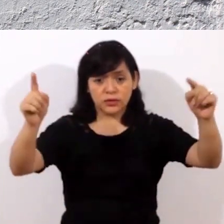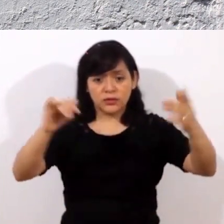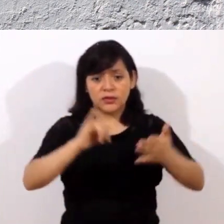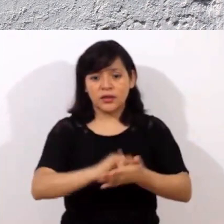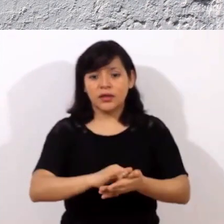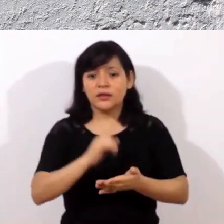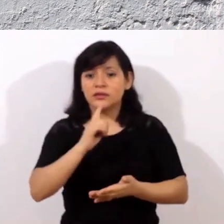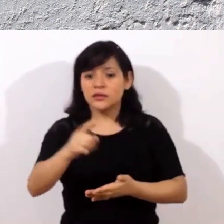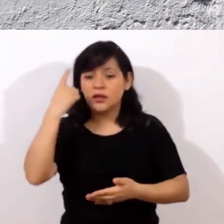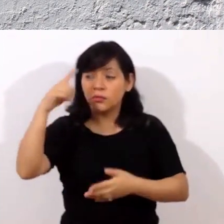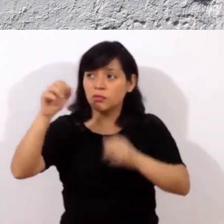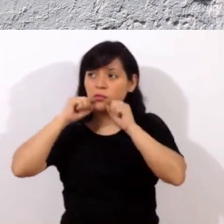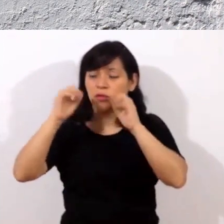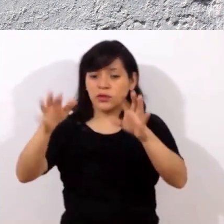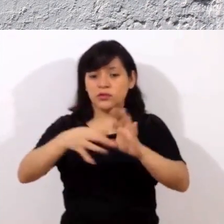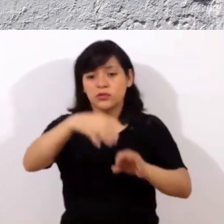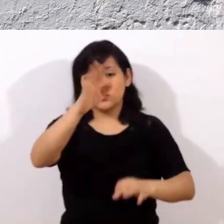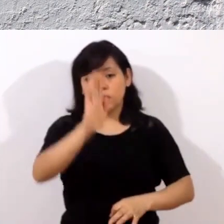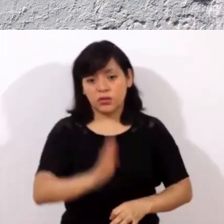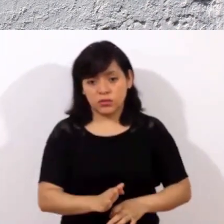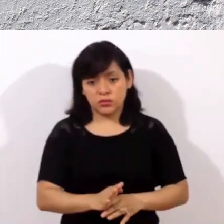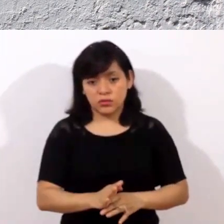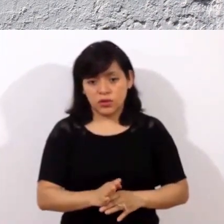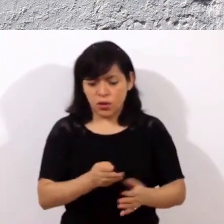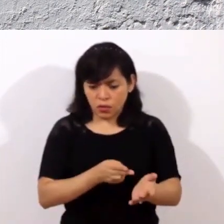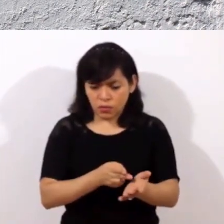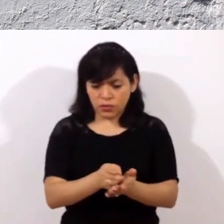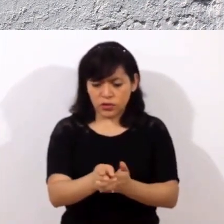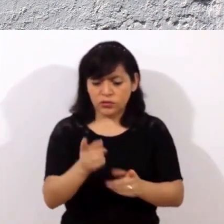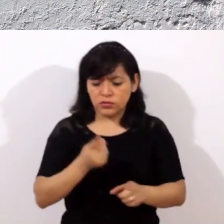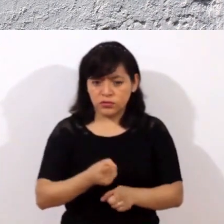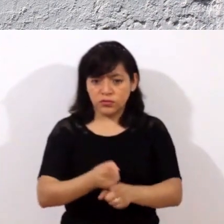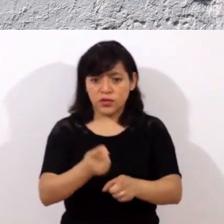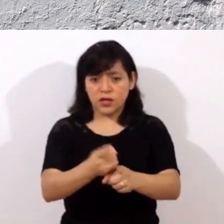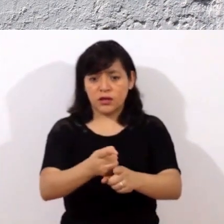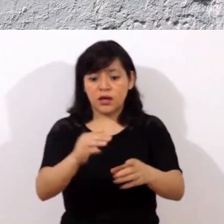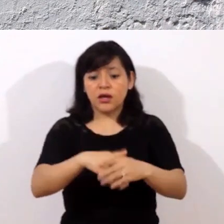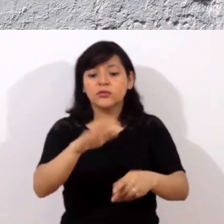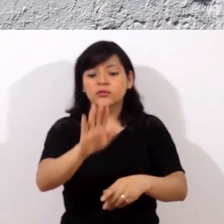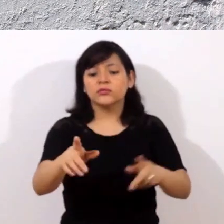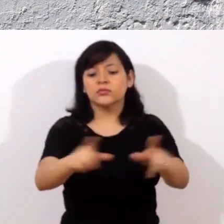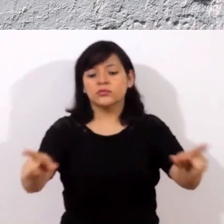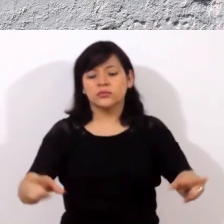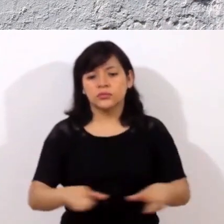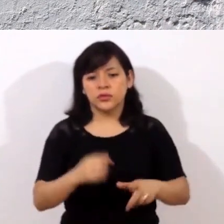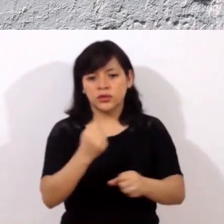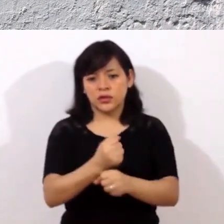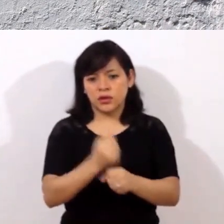honesto, fiel al Señor, en nuestros centros de labor, no aprovechándonos de la desgracia de otros. En